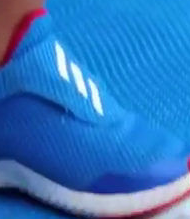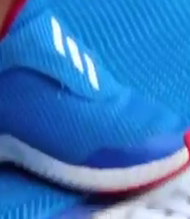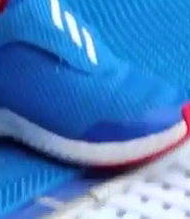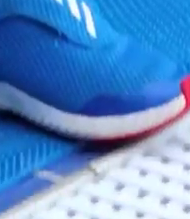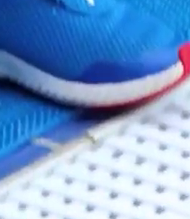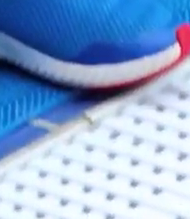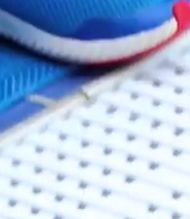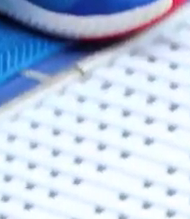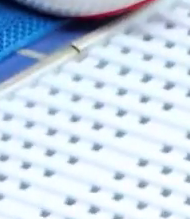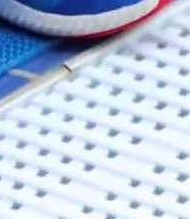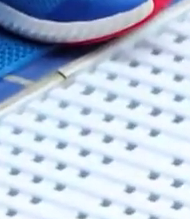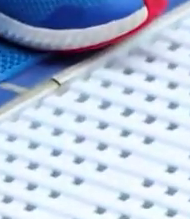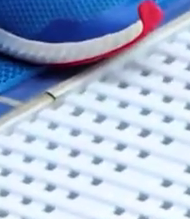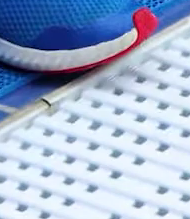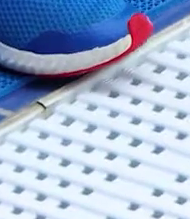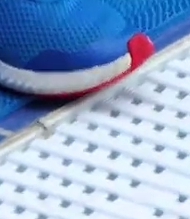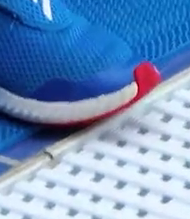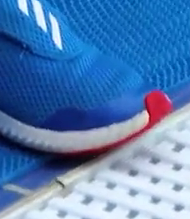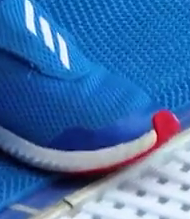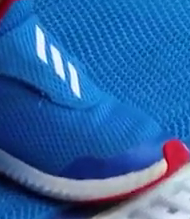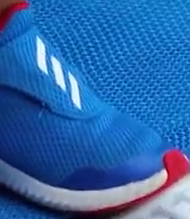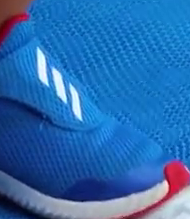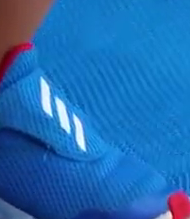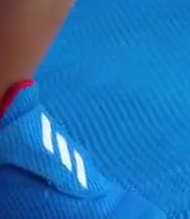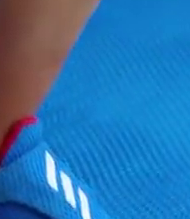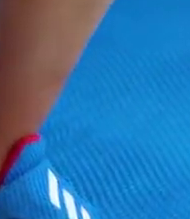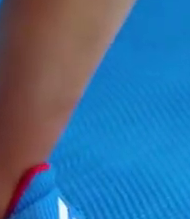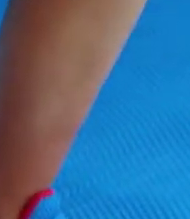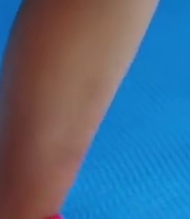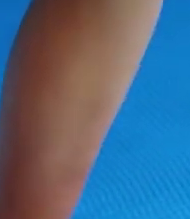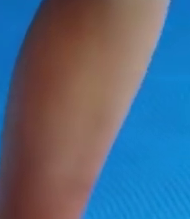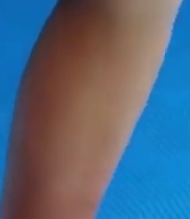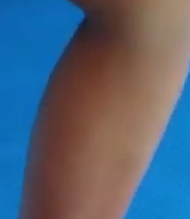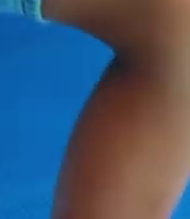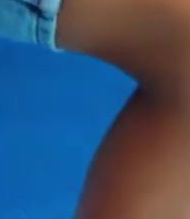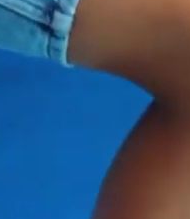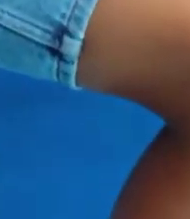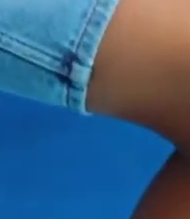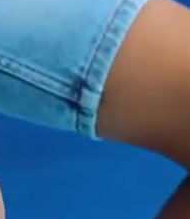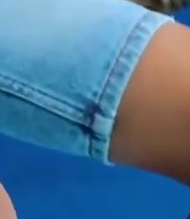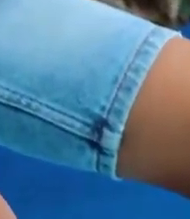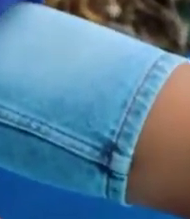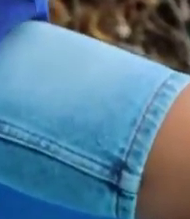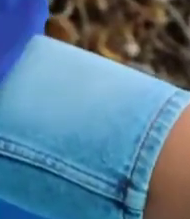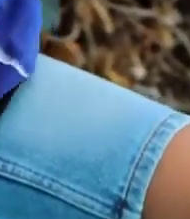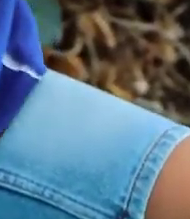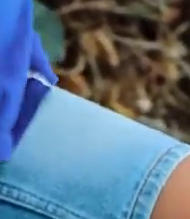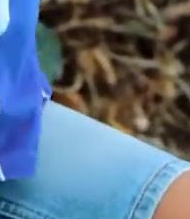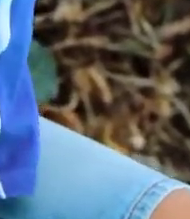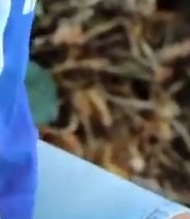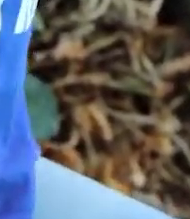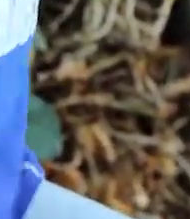derecha, izquierda, derecha, izquierda, derecha, izquierda, derecha, izquierda.